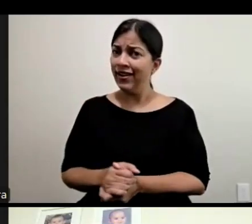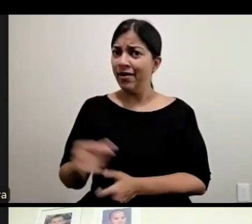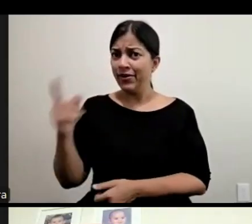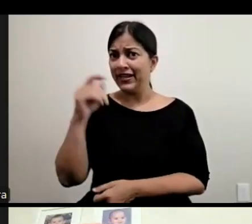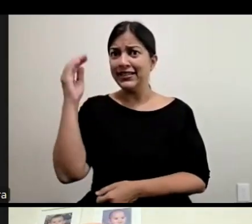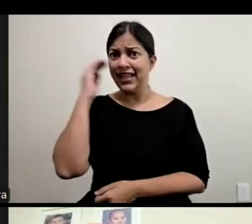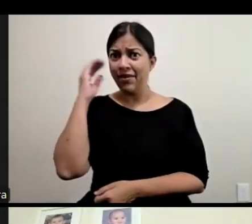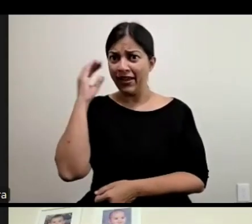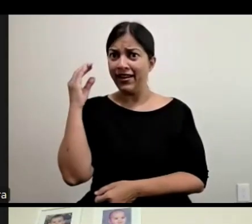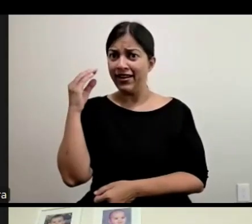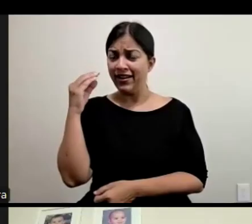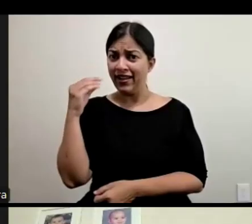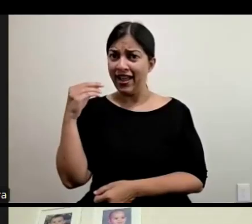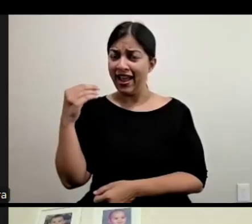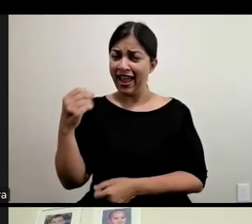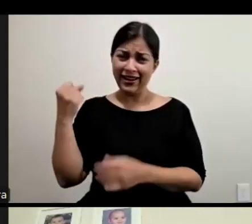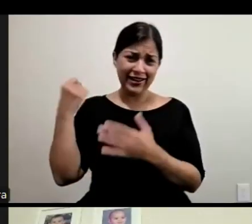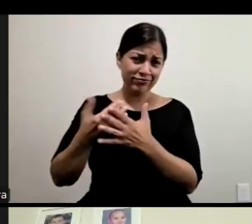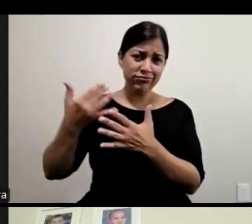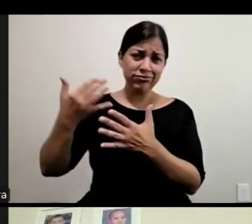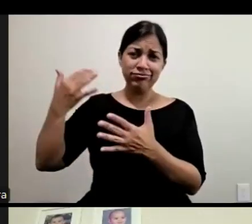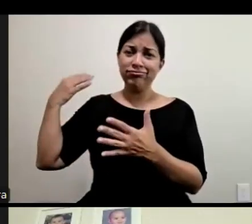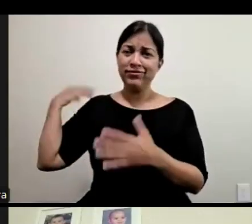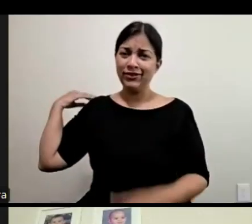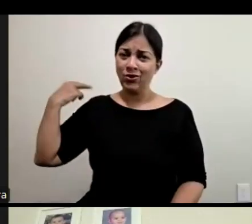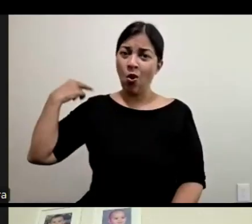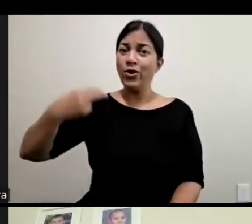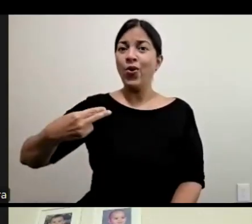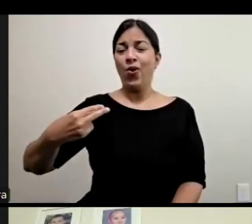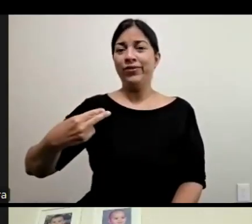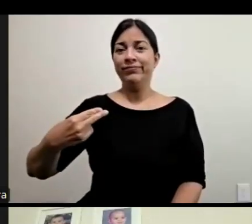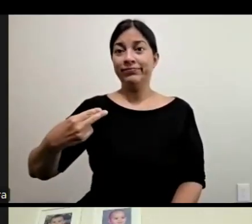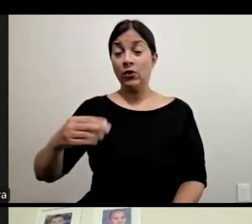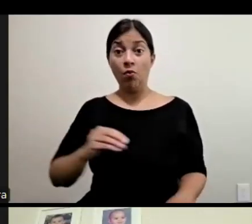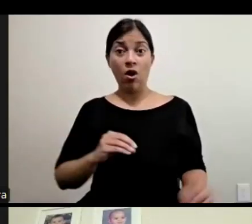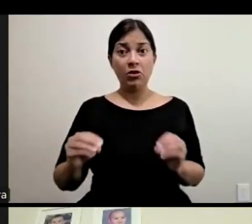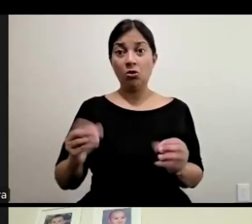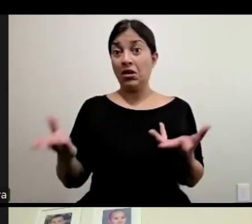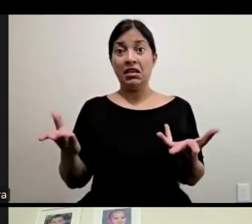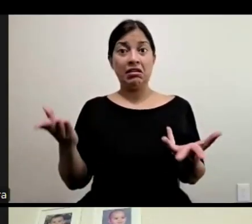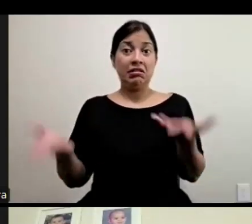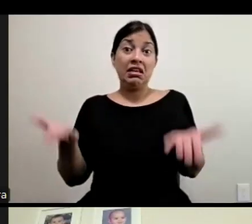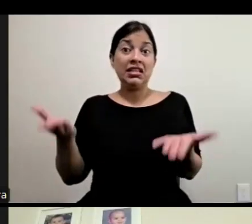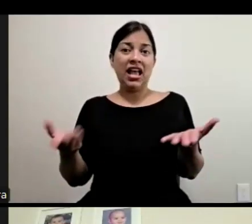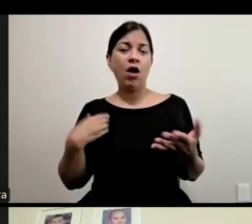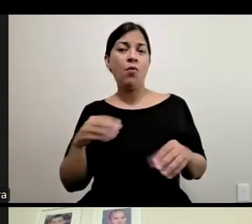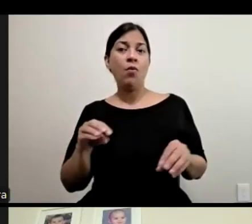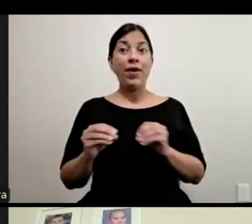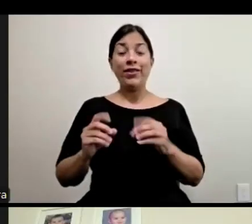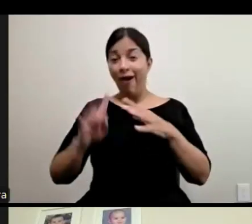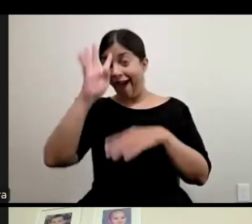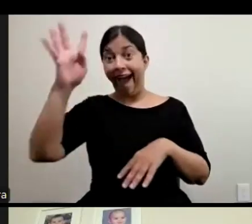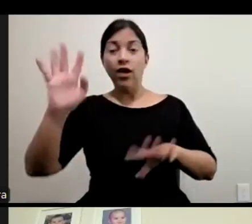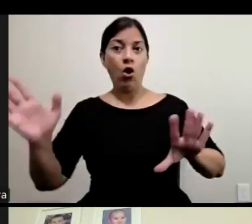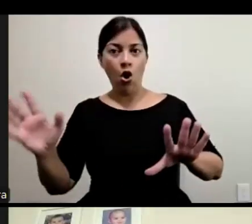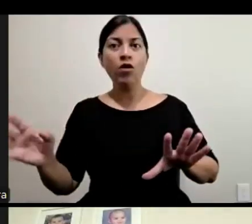trasfondo histórico de lo que ocurre, de un movimiento que uno piensa que es improvisado, y no, esto no está improvisado, esto viene así porque esto surge